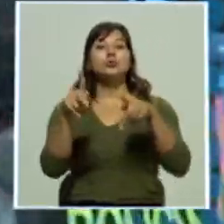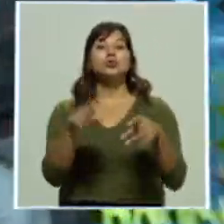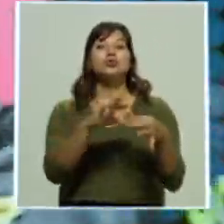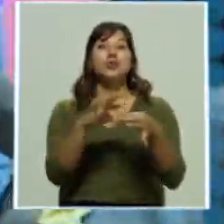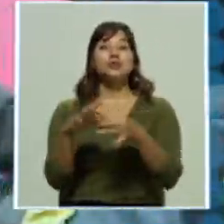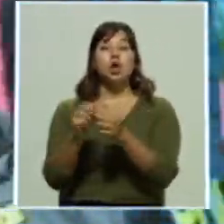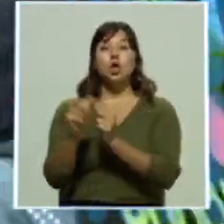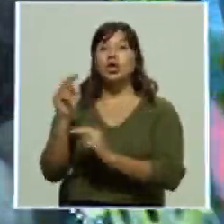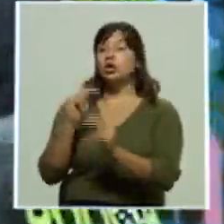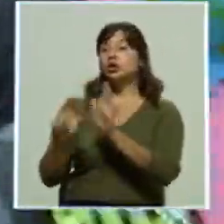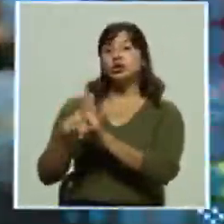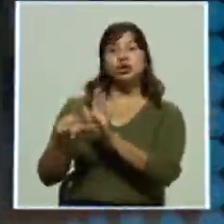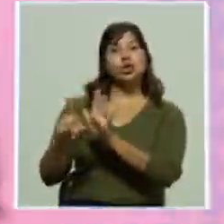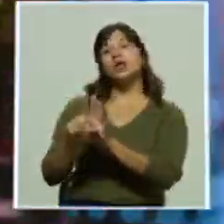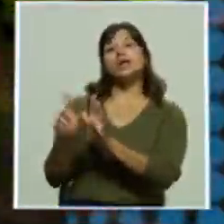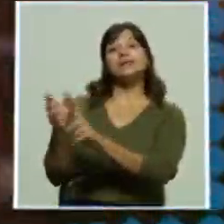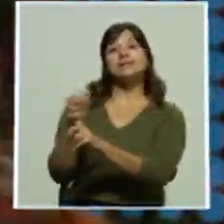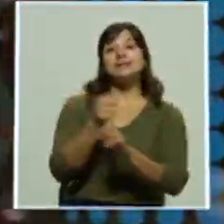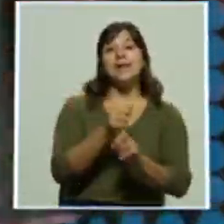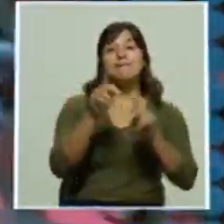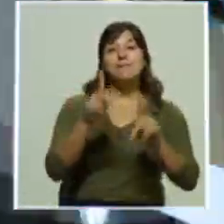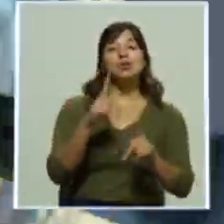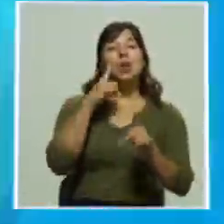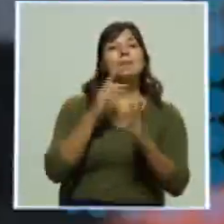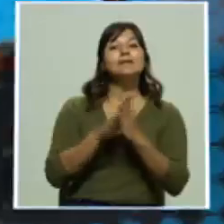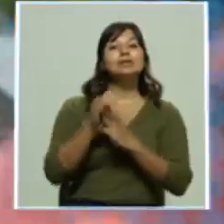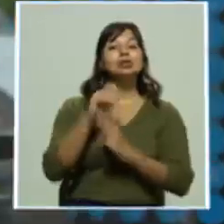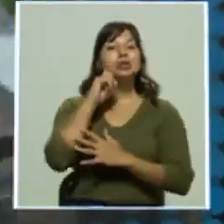de personas con fines de explotación sexual.